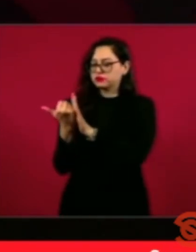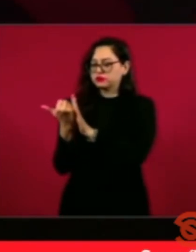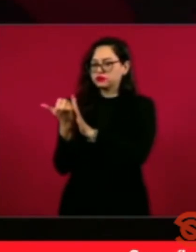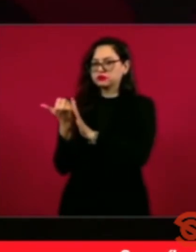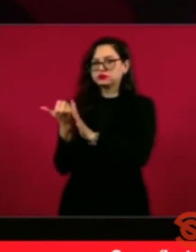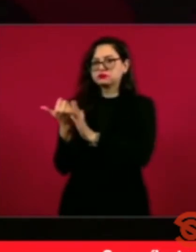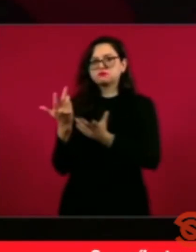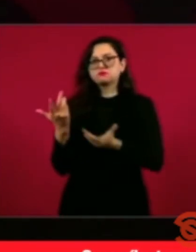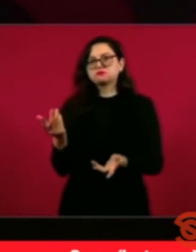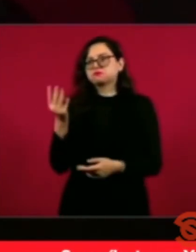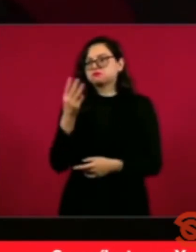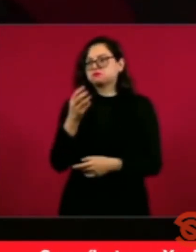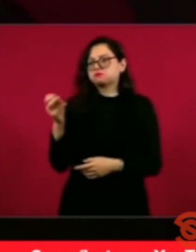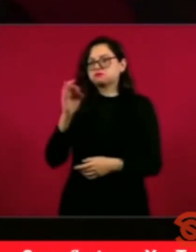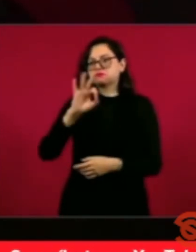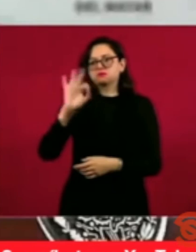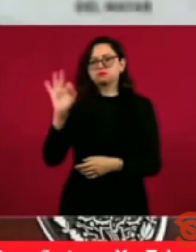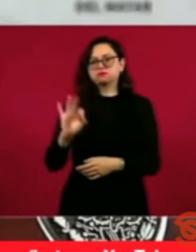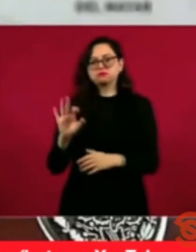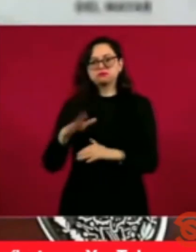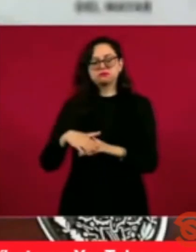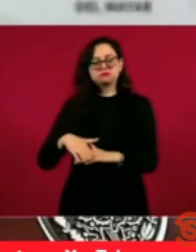como en 300%.